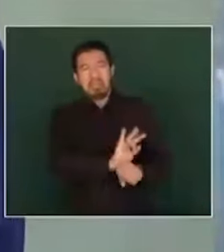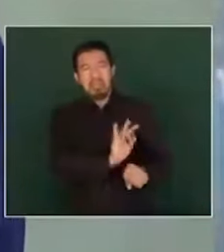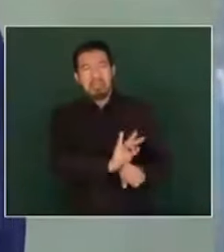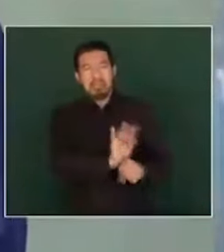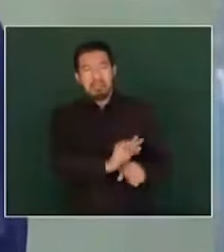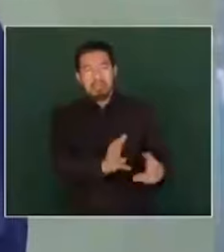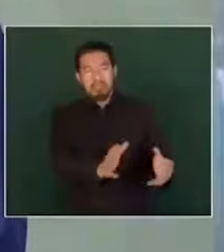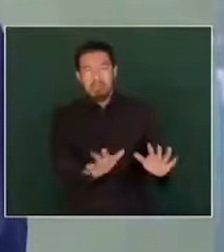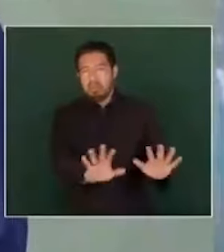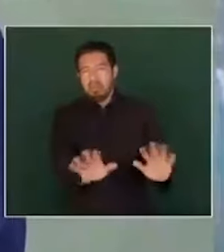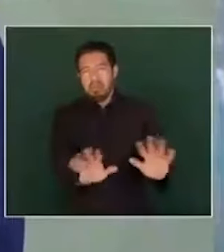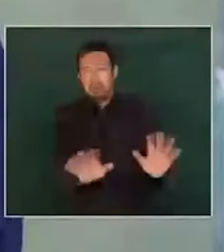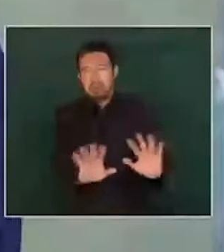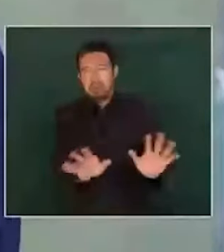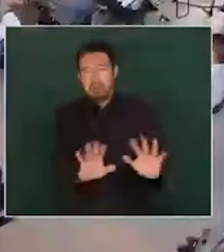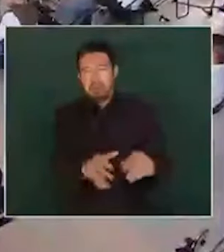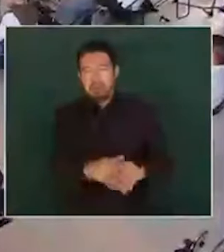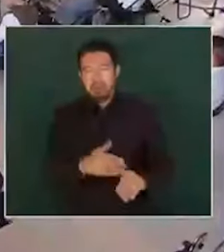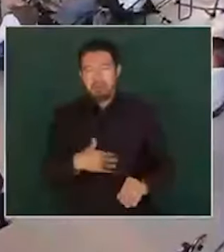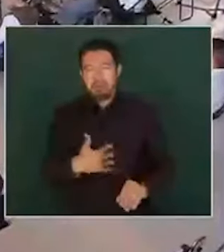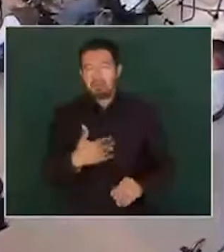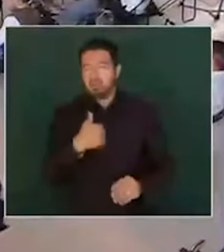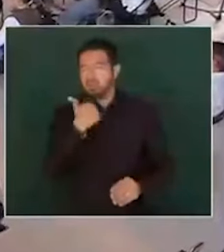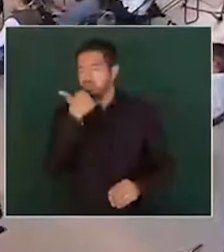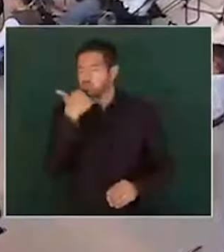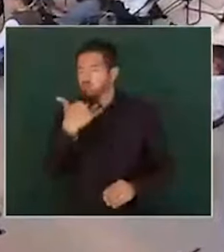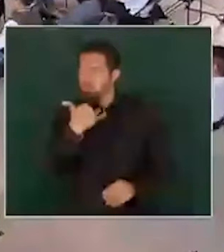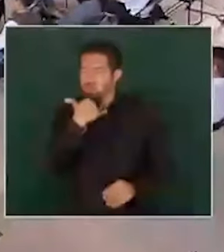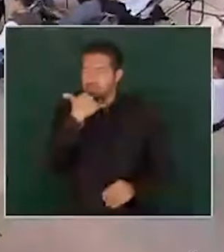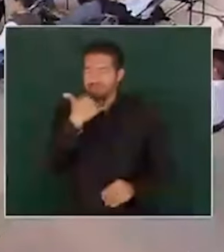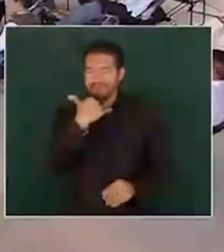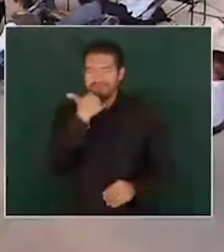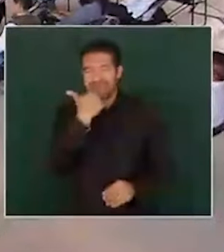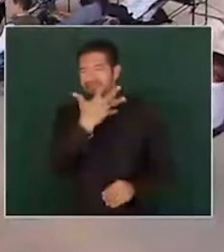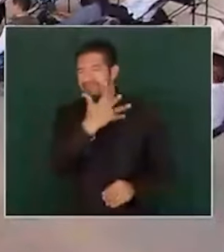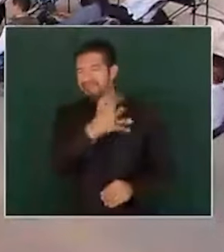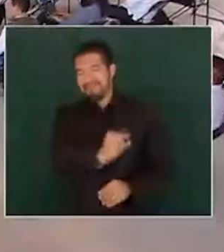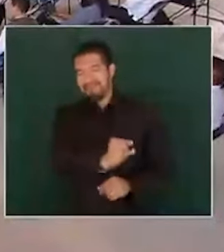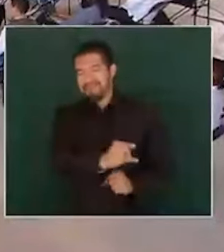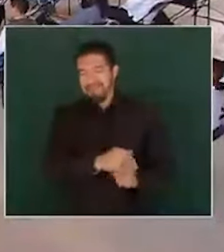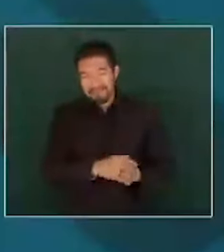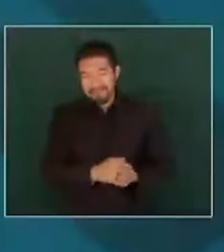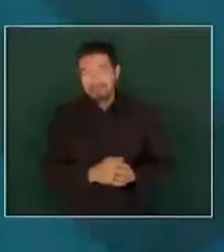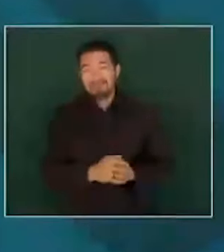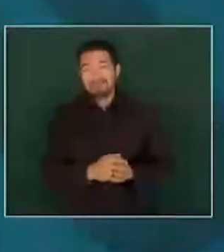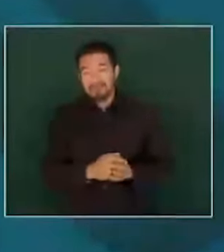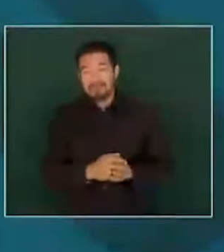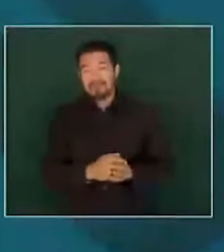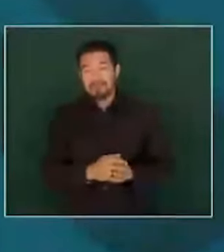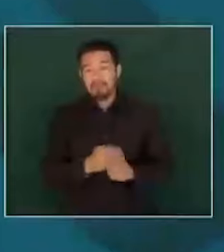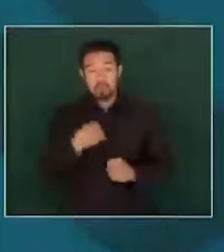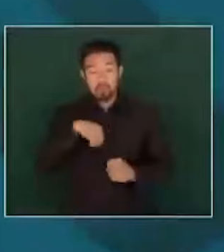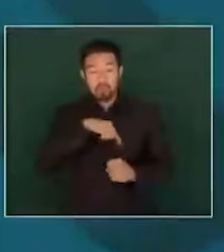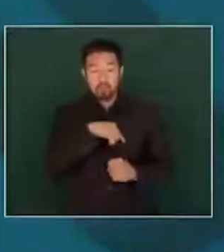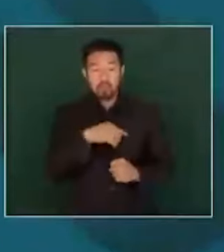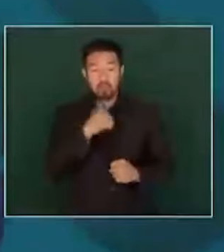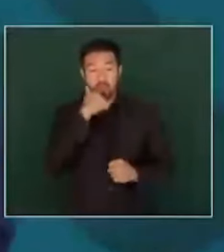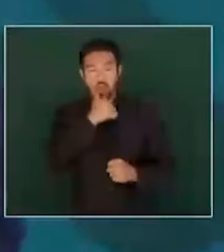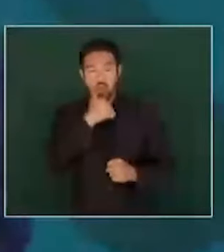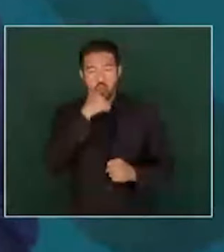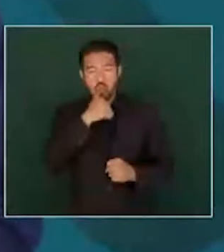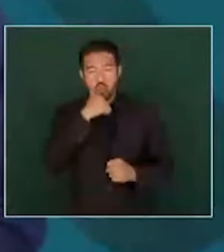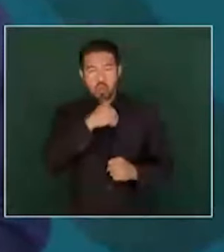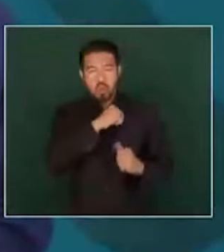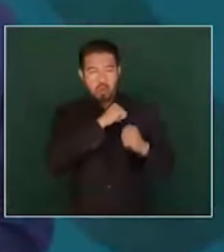de carbono. Se presentaron algunos de los beneficios. Y bueno, también se habló sobre este periodo de campañas, se retoma